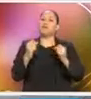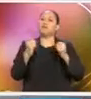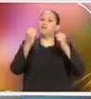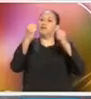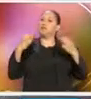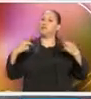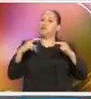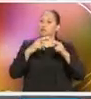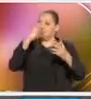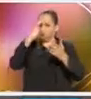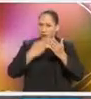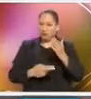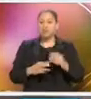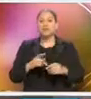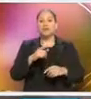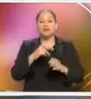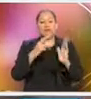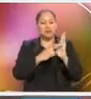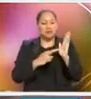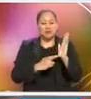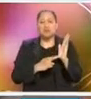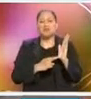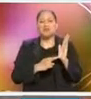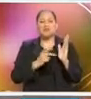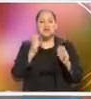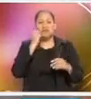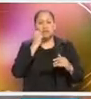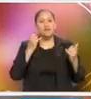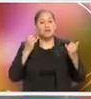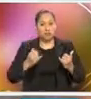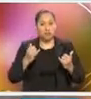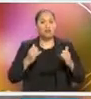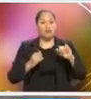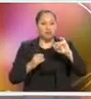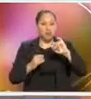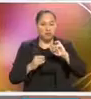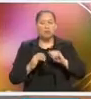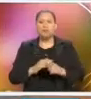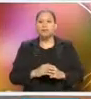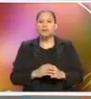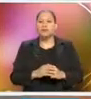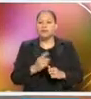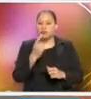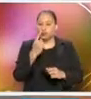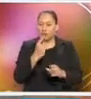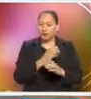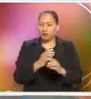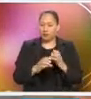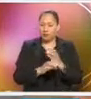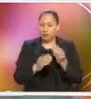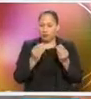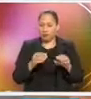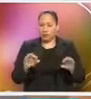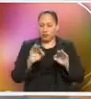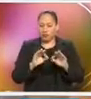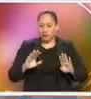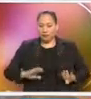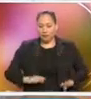contra de las reglas, ¿no? ¿Son los más rebeldes? Son rebeldes y fíjate una característica muy importante de estos chicos